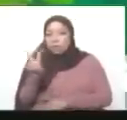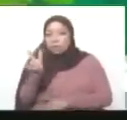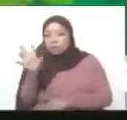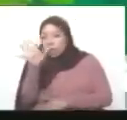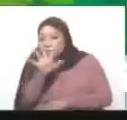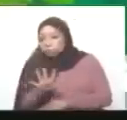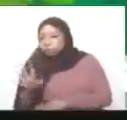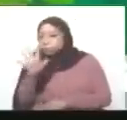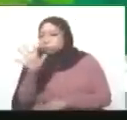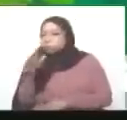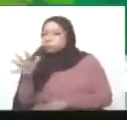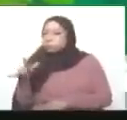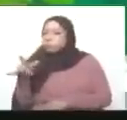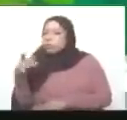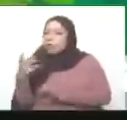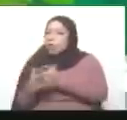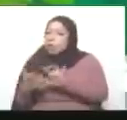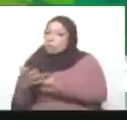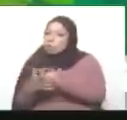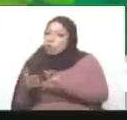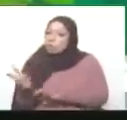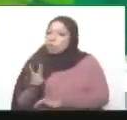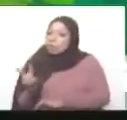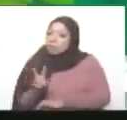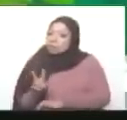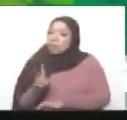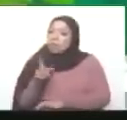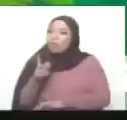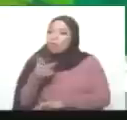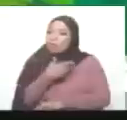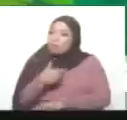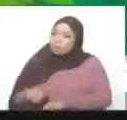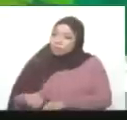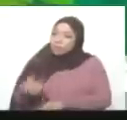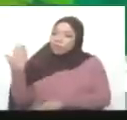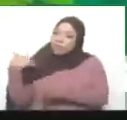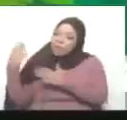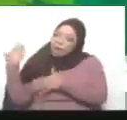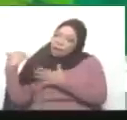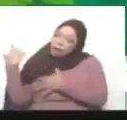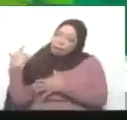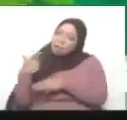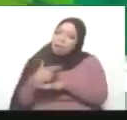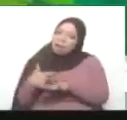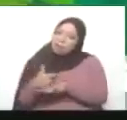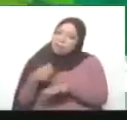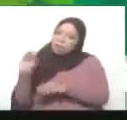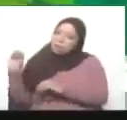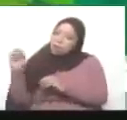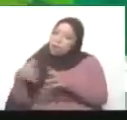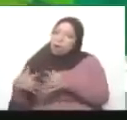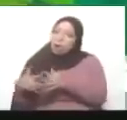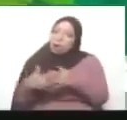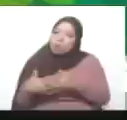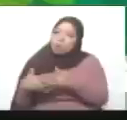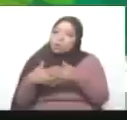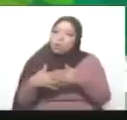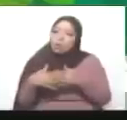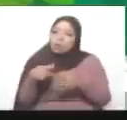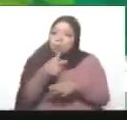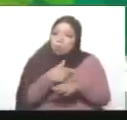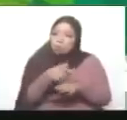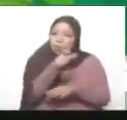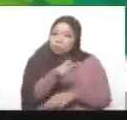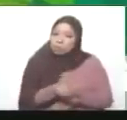el presidente de entonces de Venezuela le hizo una solicitud al gobierno de Estados Unidos para que